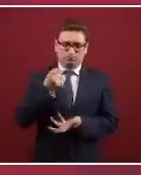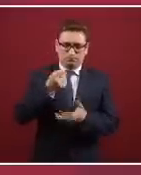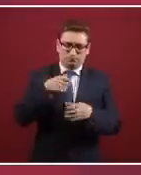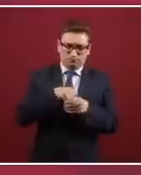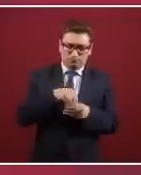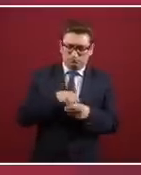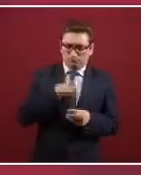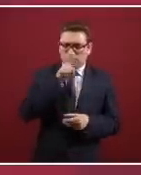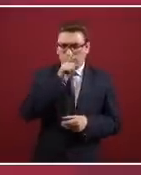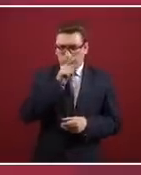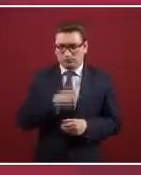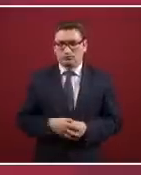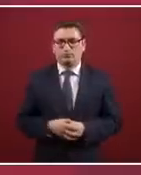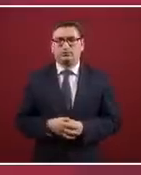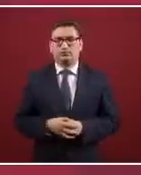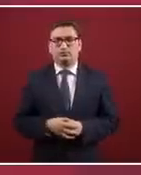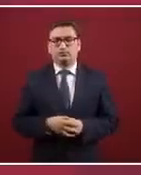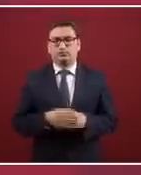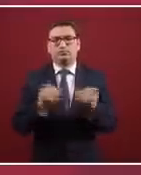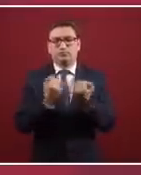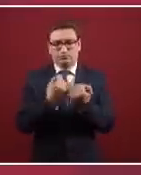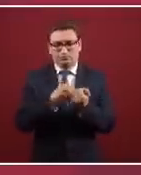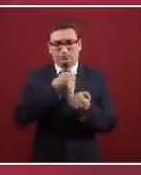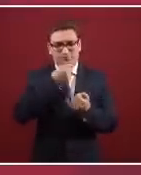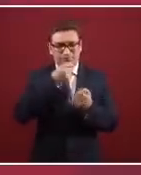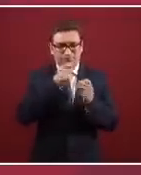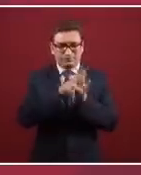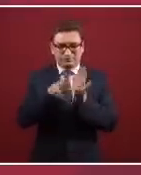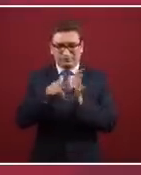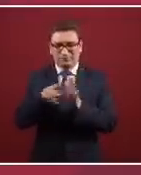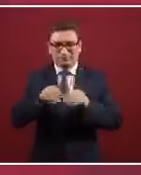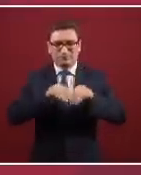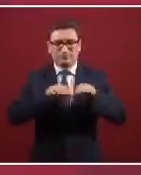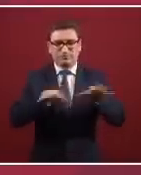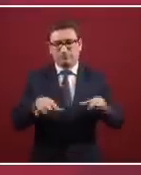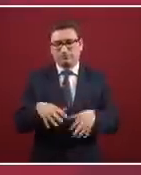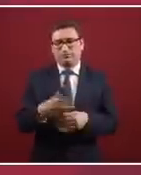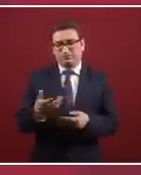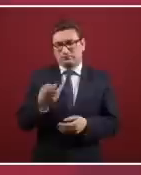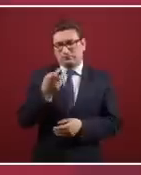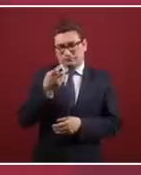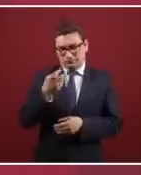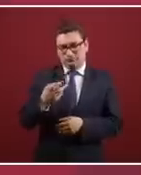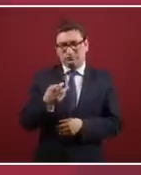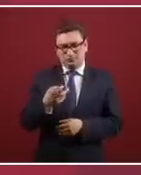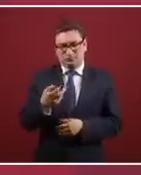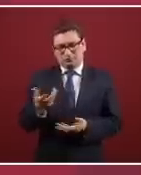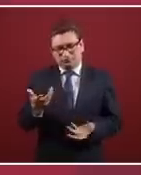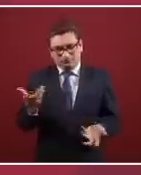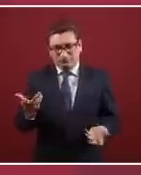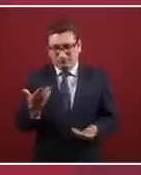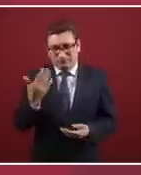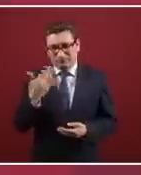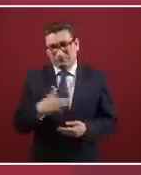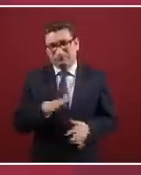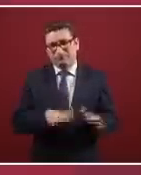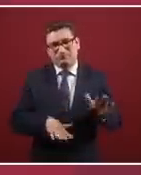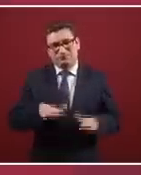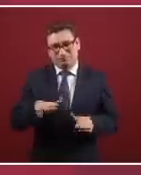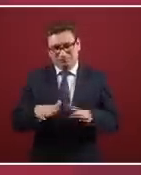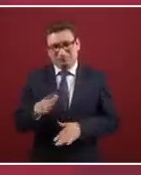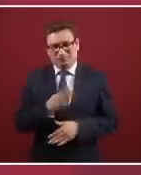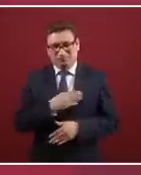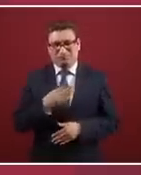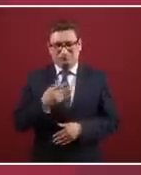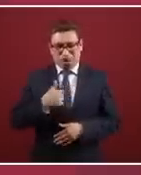Y en el medio periodístico, si por eso es bueno a veces ser